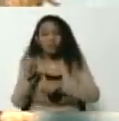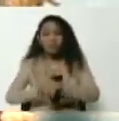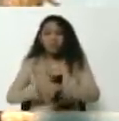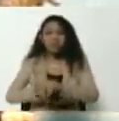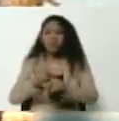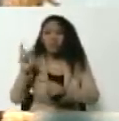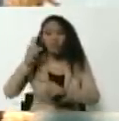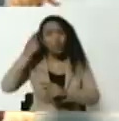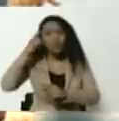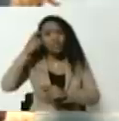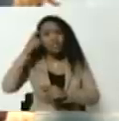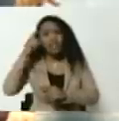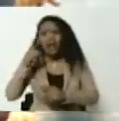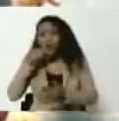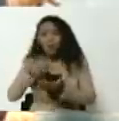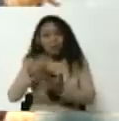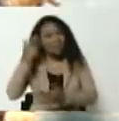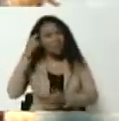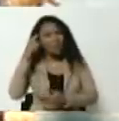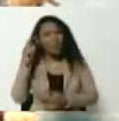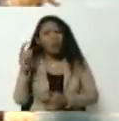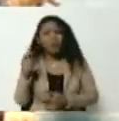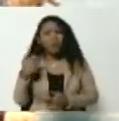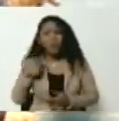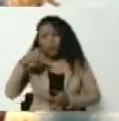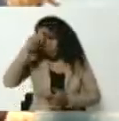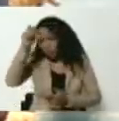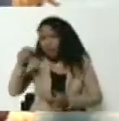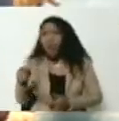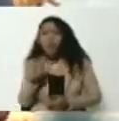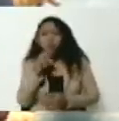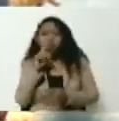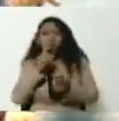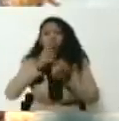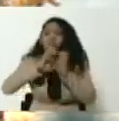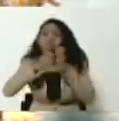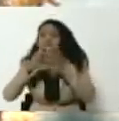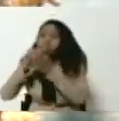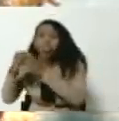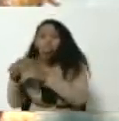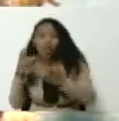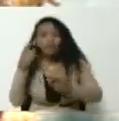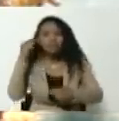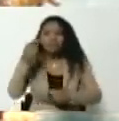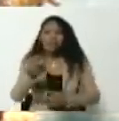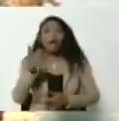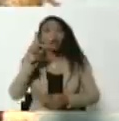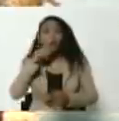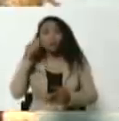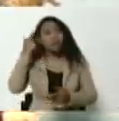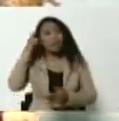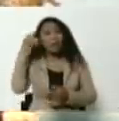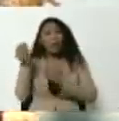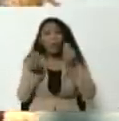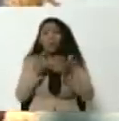se sabía el nombre, ¿se acuerdan? Cuando dijo, reconozco a Juan Guaidó, y se volvió un ocho, ni siquiera sabía cómo se llamaba.